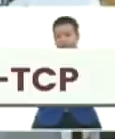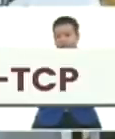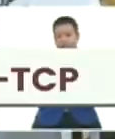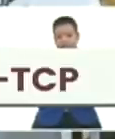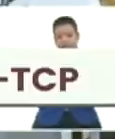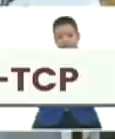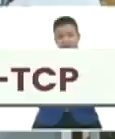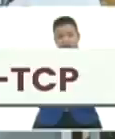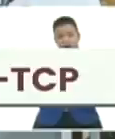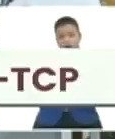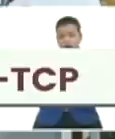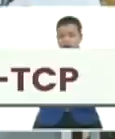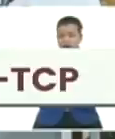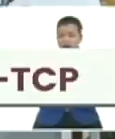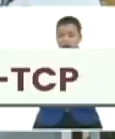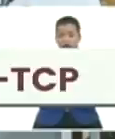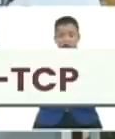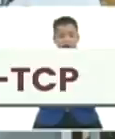caribeños.